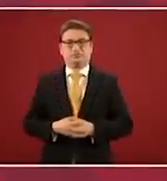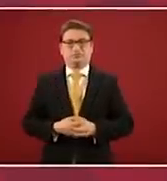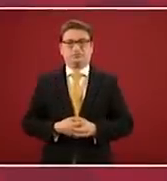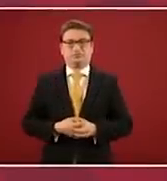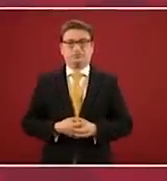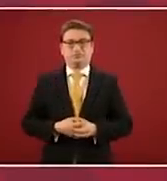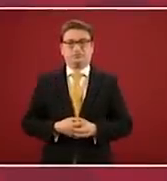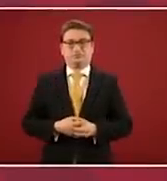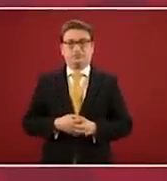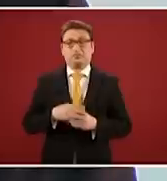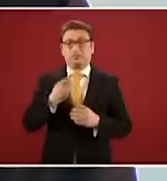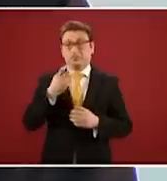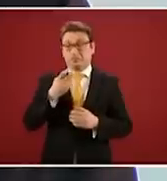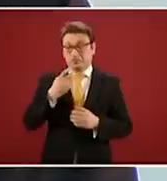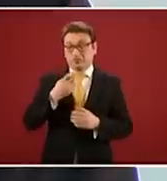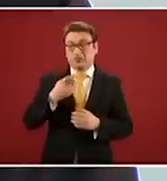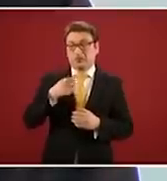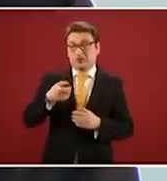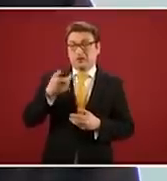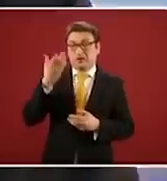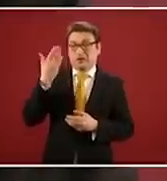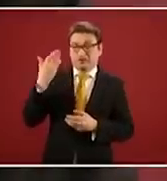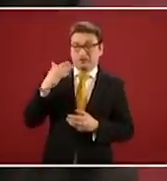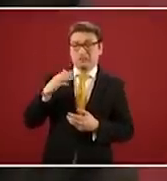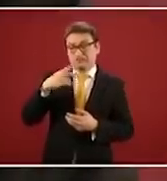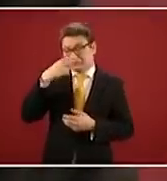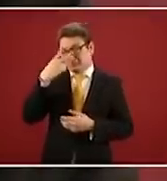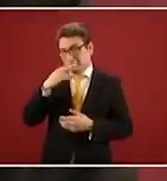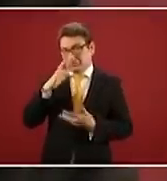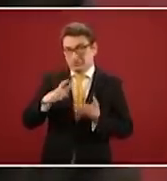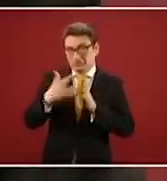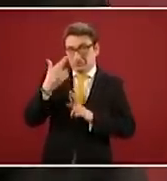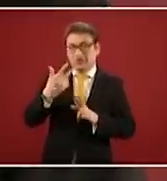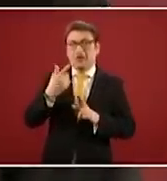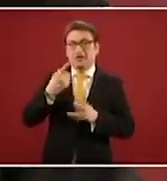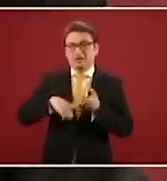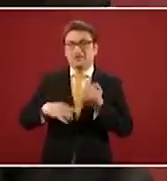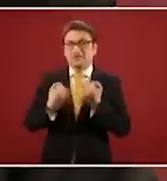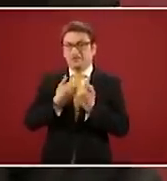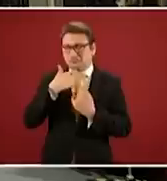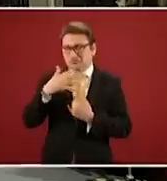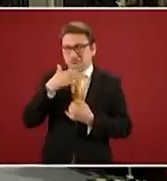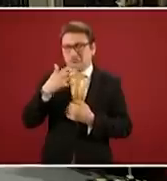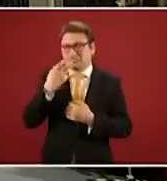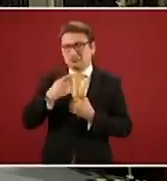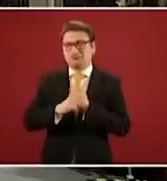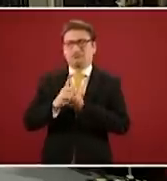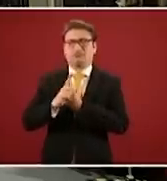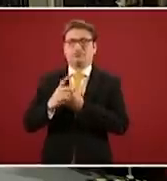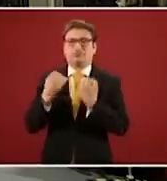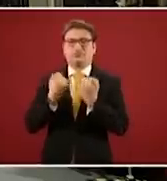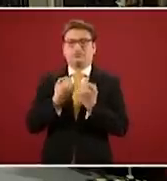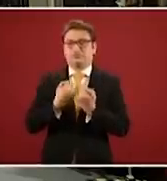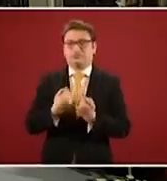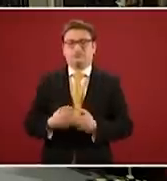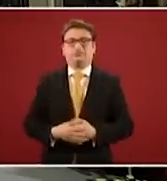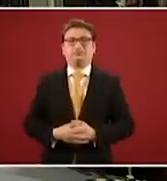la revolución mexicana. Eso fue lo que más